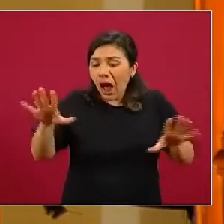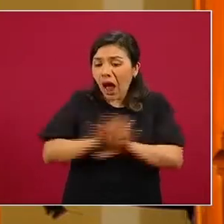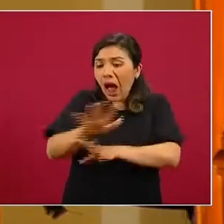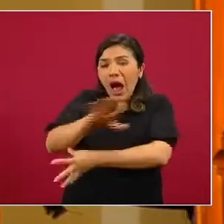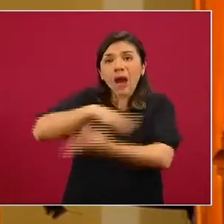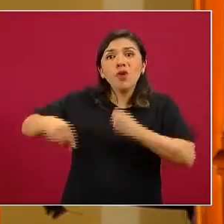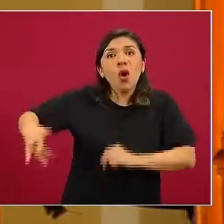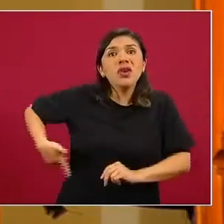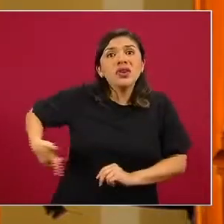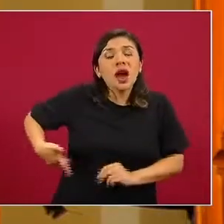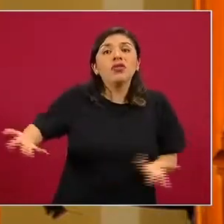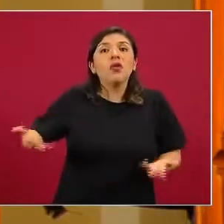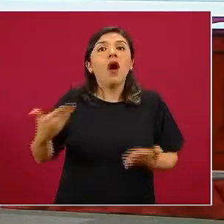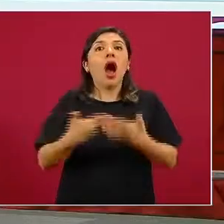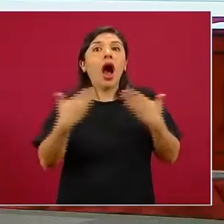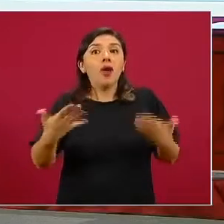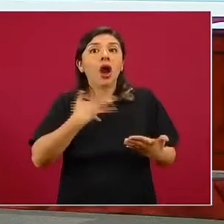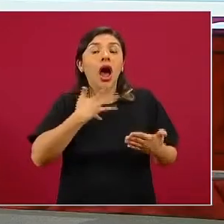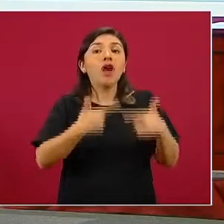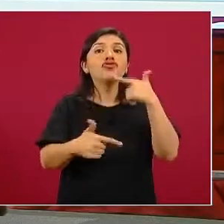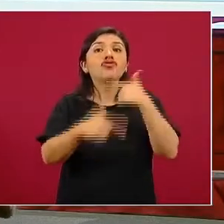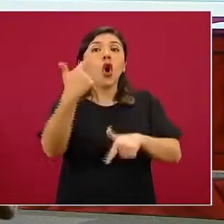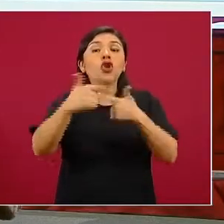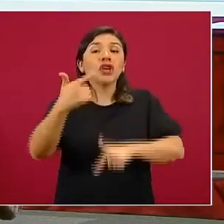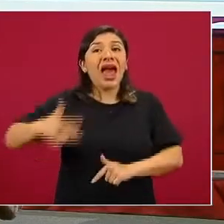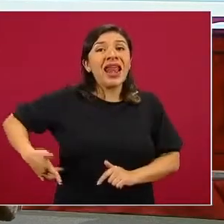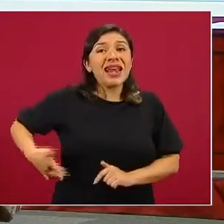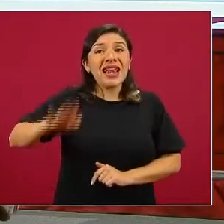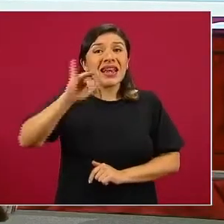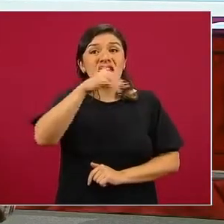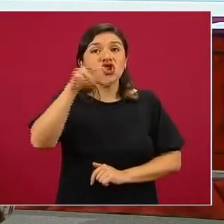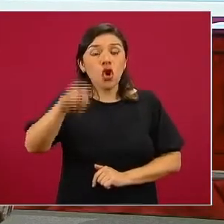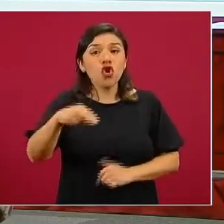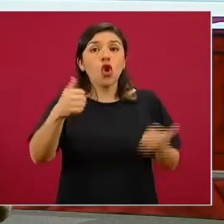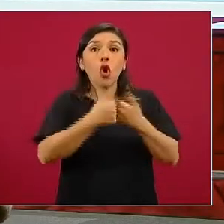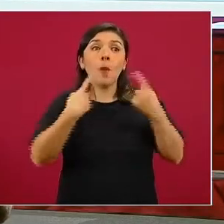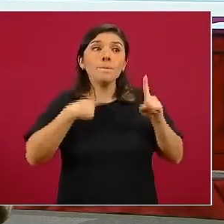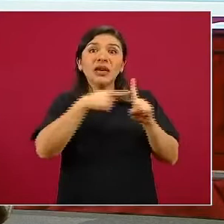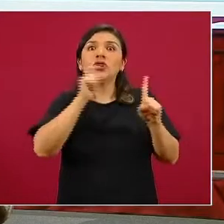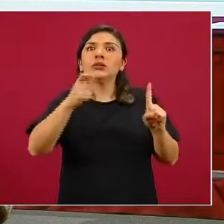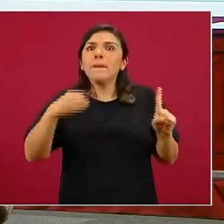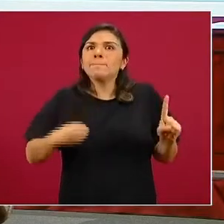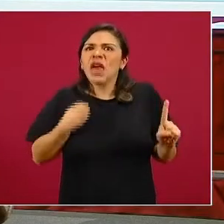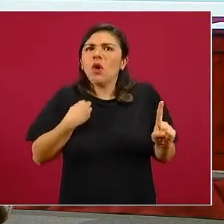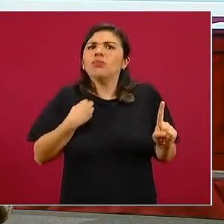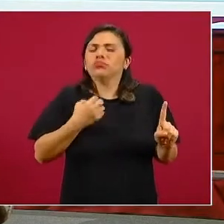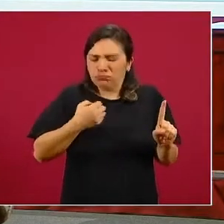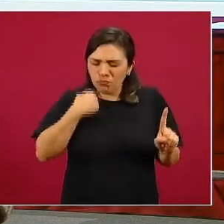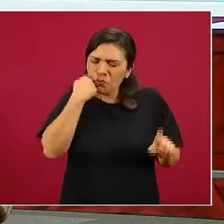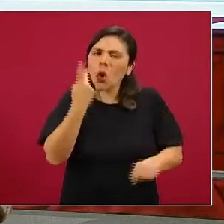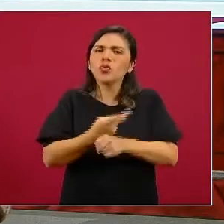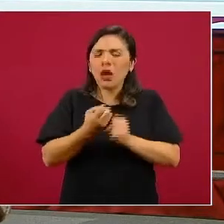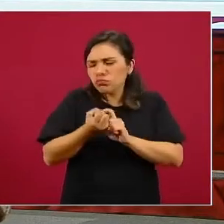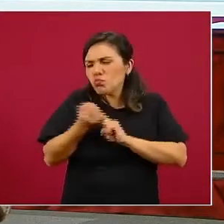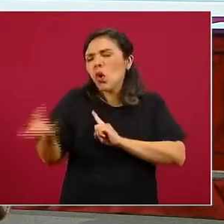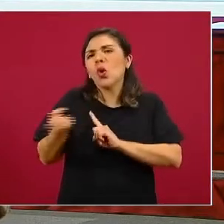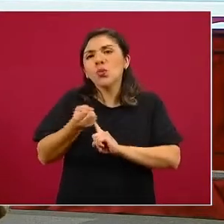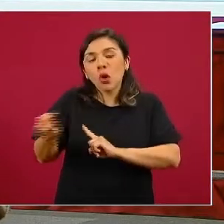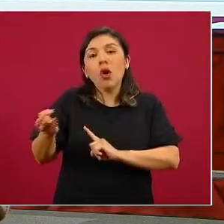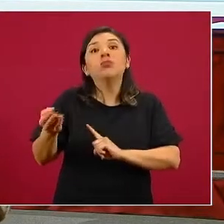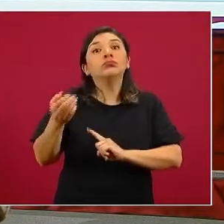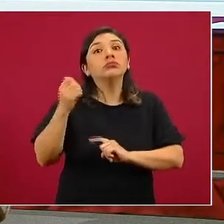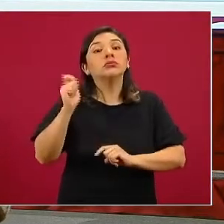Y hoy día pues también llevamos ya 12 trasplantes de riñón de donante vivo y 10 de órganos que se han podido